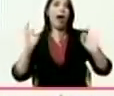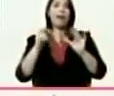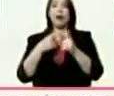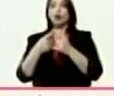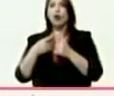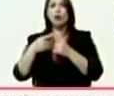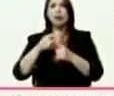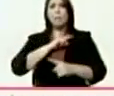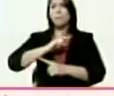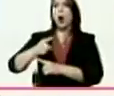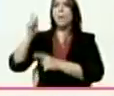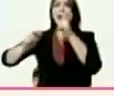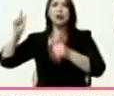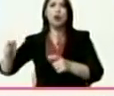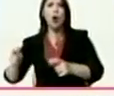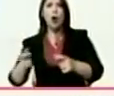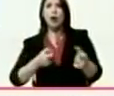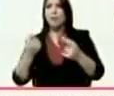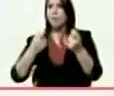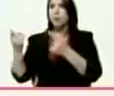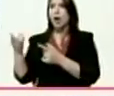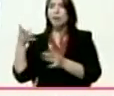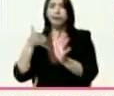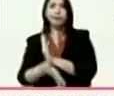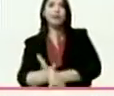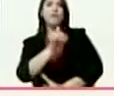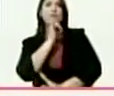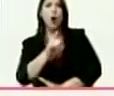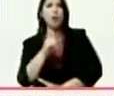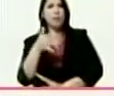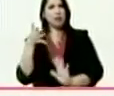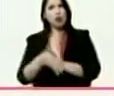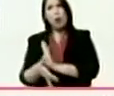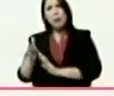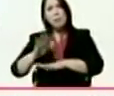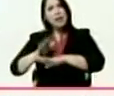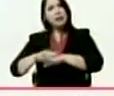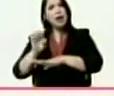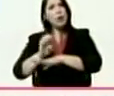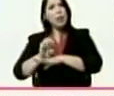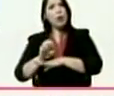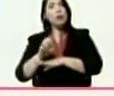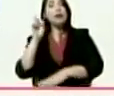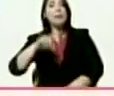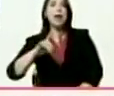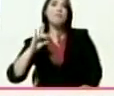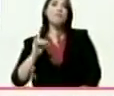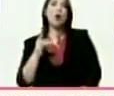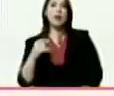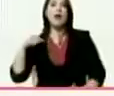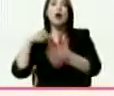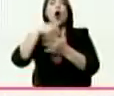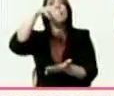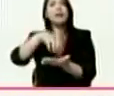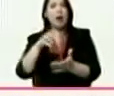a revisar? ¿Sacaron un informe al respecto? No. Con Bolivia, imagínense, un golpe de